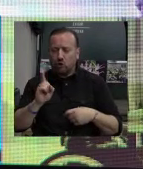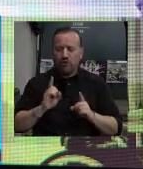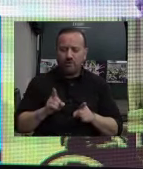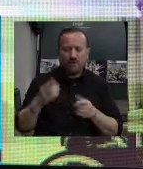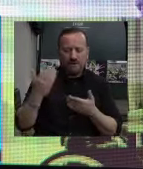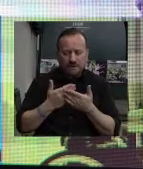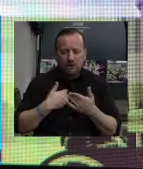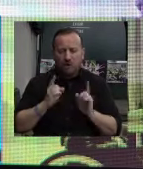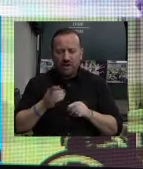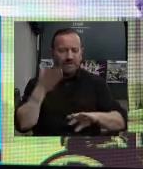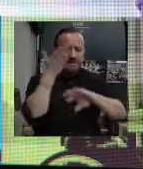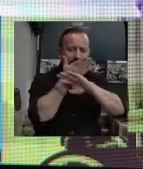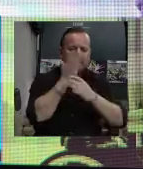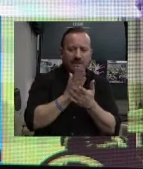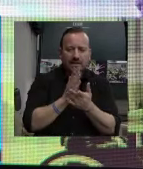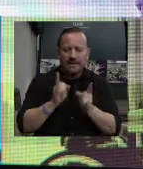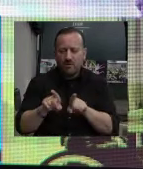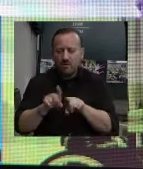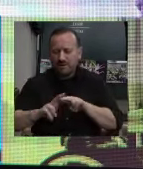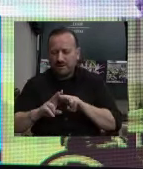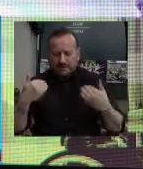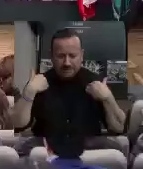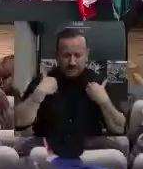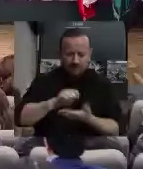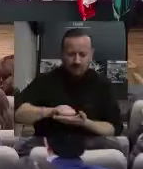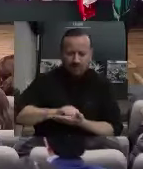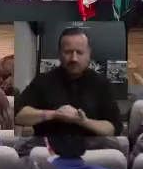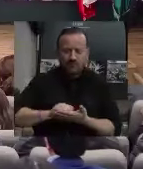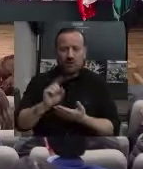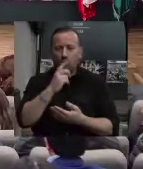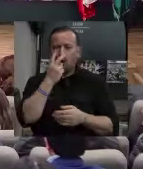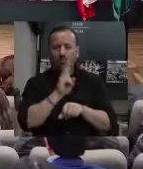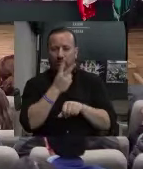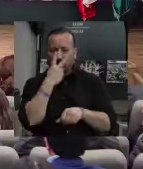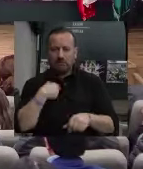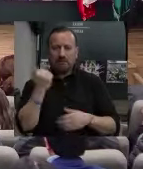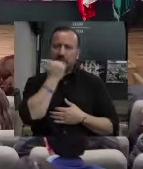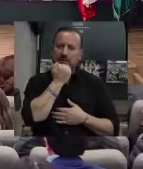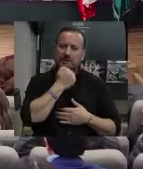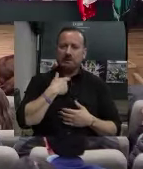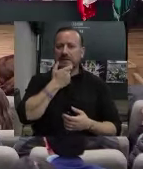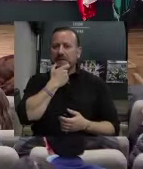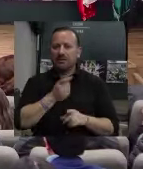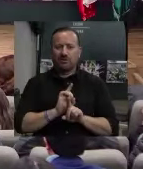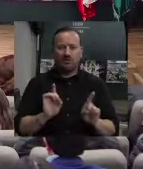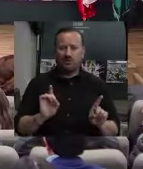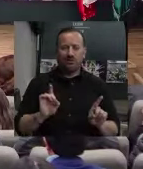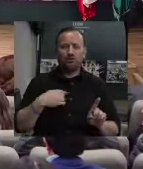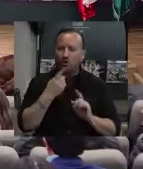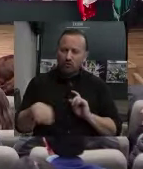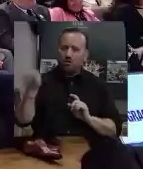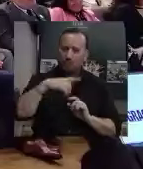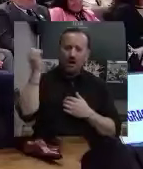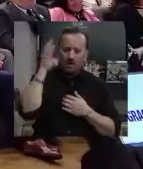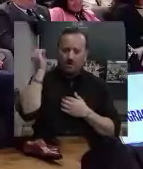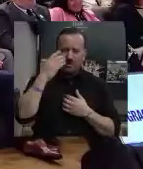clase tengo que hacer el ejercicio que la profesora no vea el error que cometí en inglés no tengo que volver a aprender